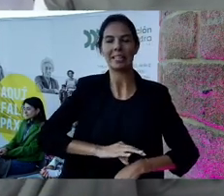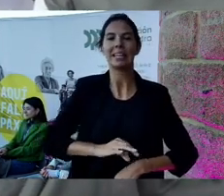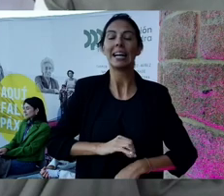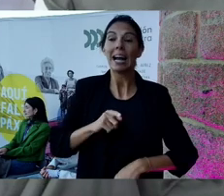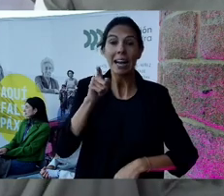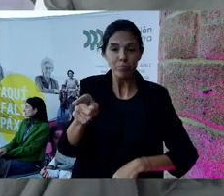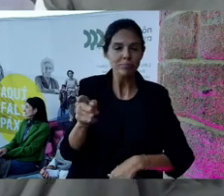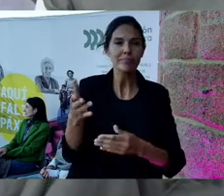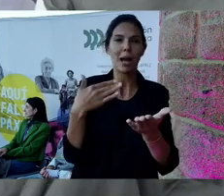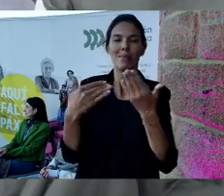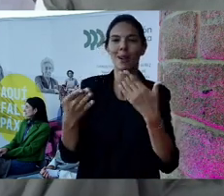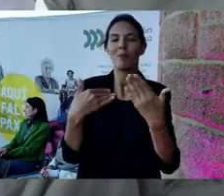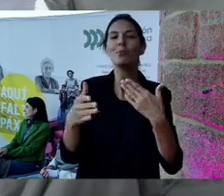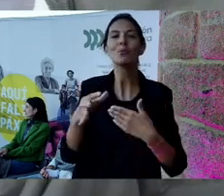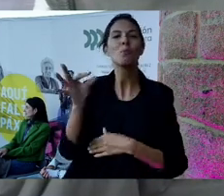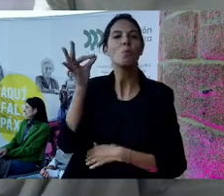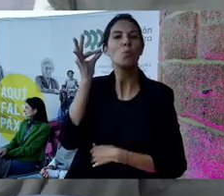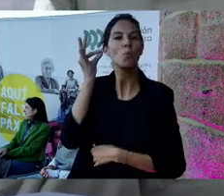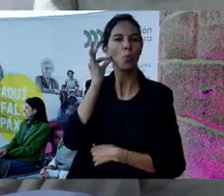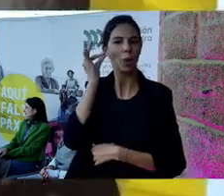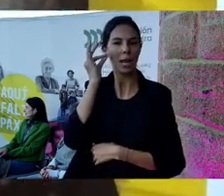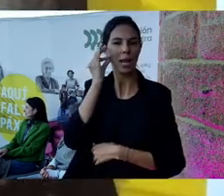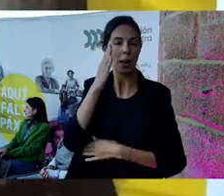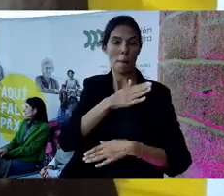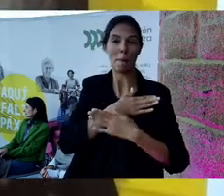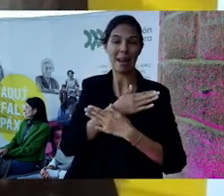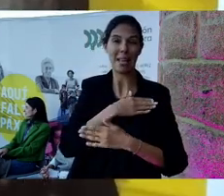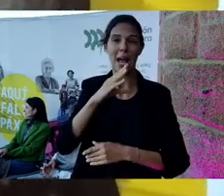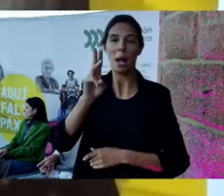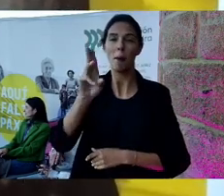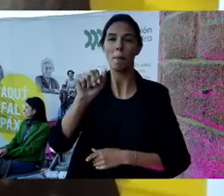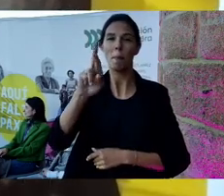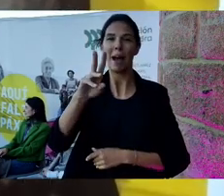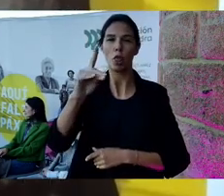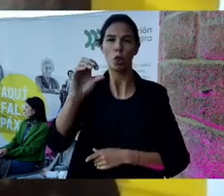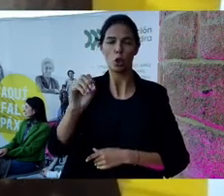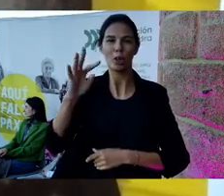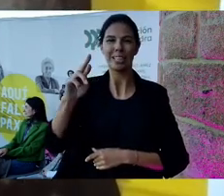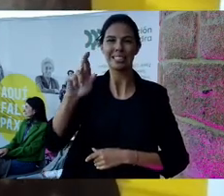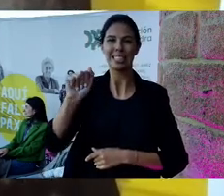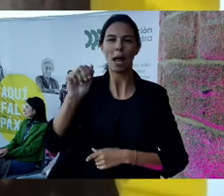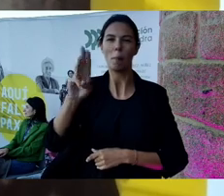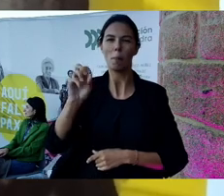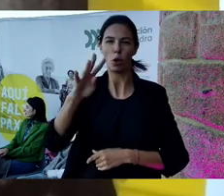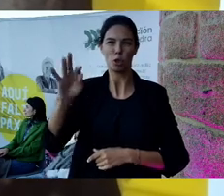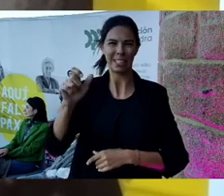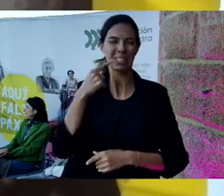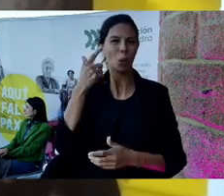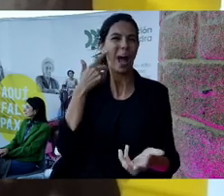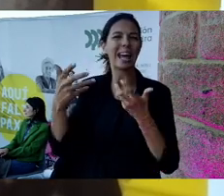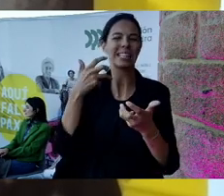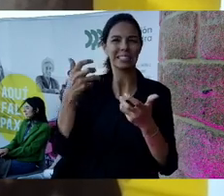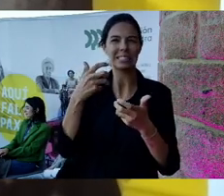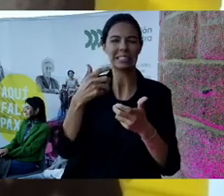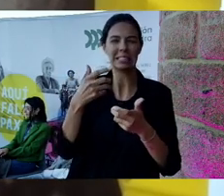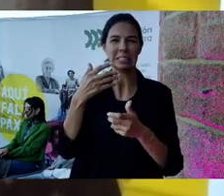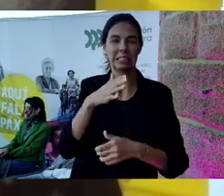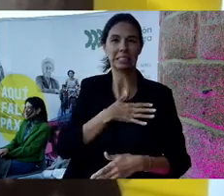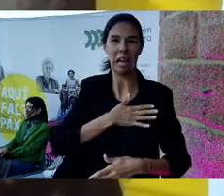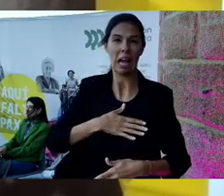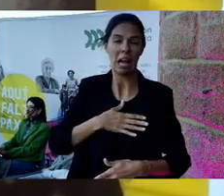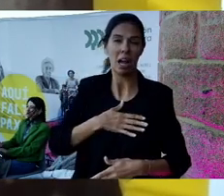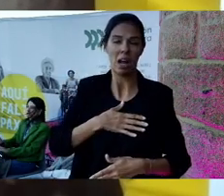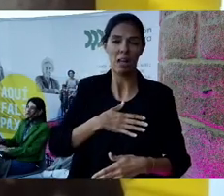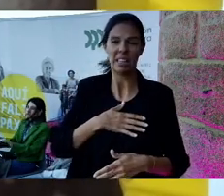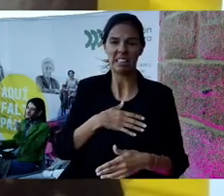en Pontevedra e aí vamos a falar dunha muller que María Pardo Trapote, que foi unha brillante artista